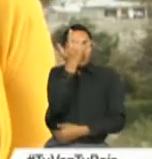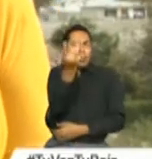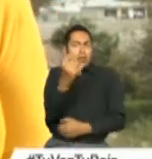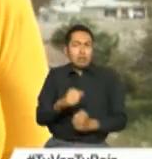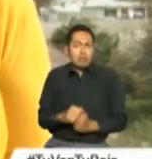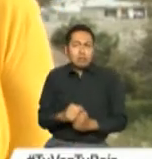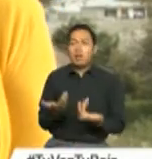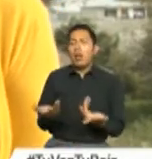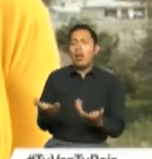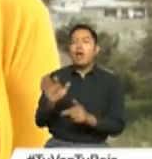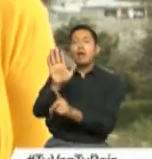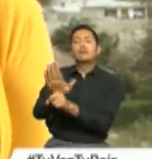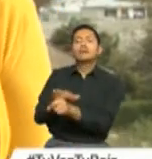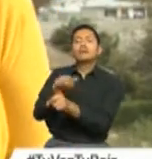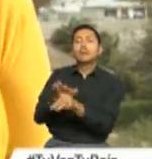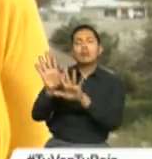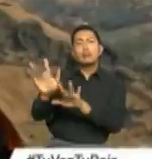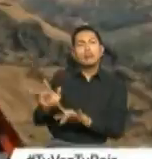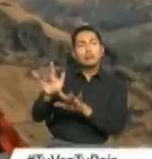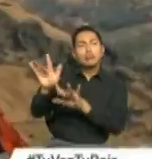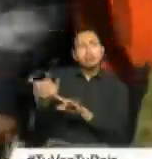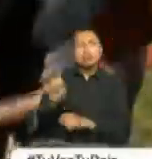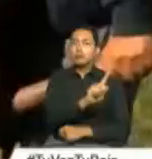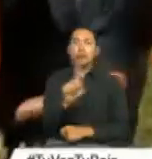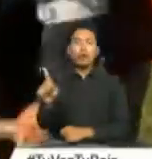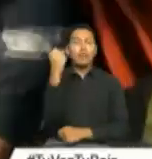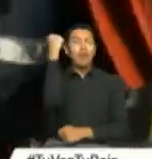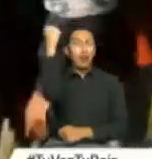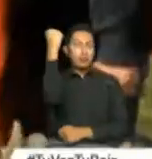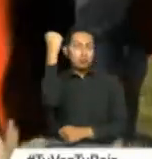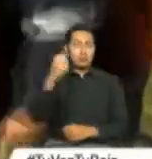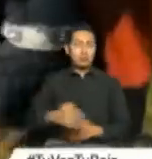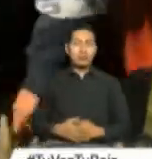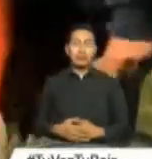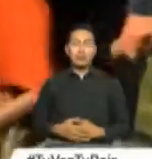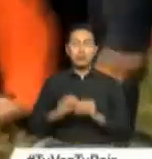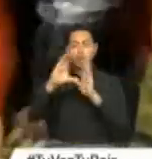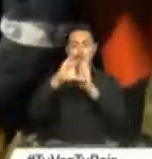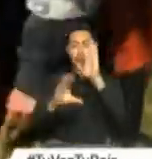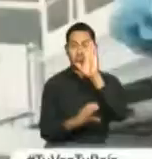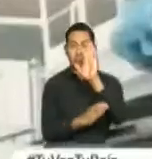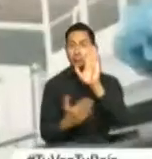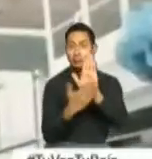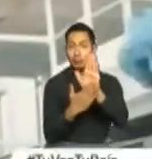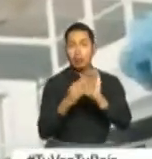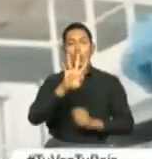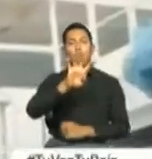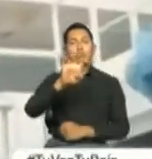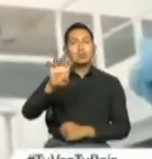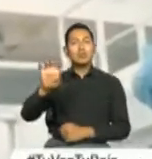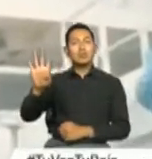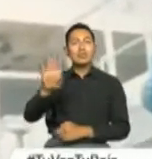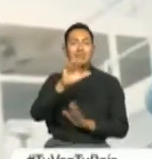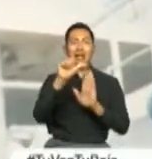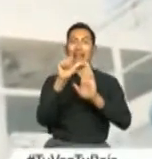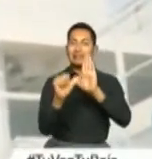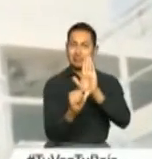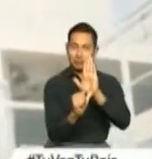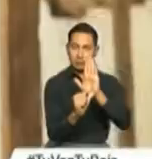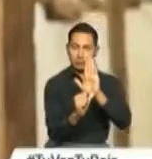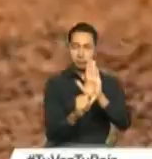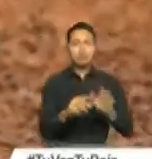como un favor, es un derecho. La Constitución vigente contiene 444 artículos.